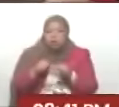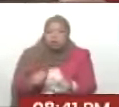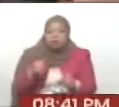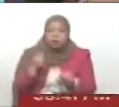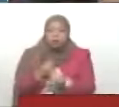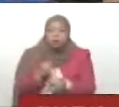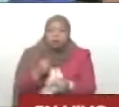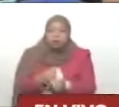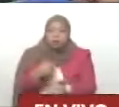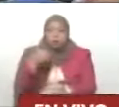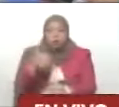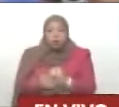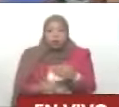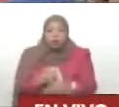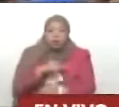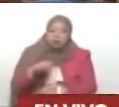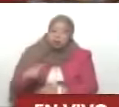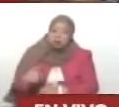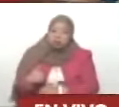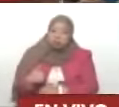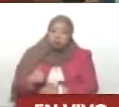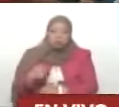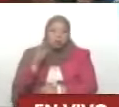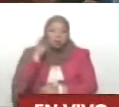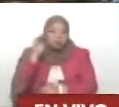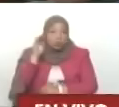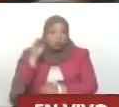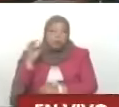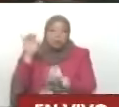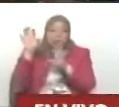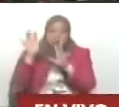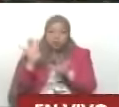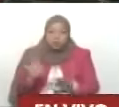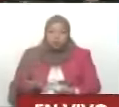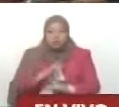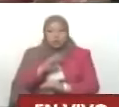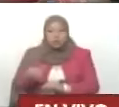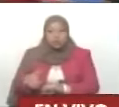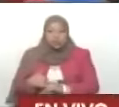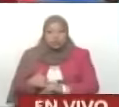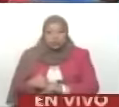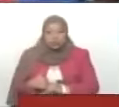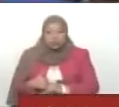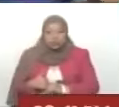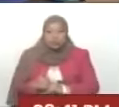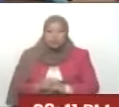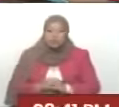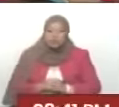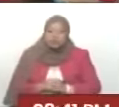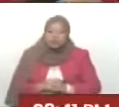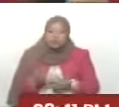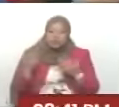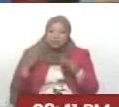con Vallita y con todos nosotros para adelante, presidente. Bendecidos estamos, bendecidos. Marnelly.